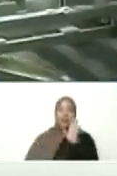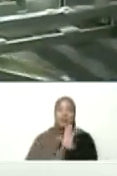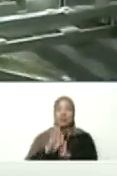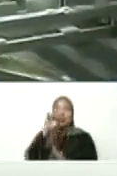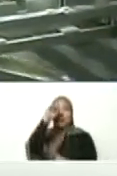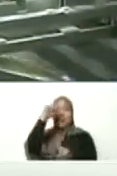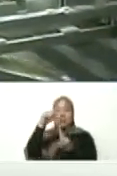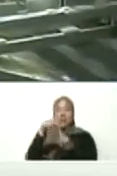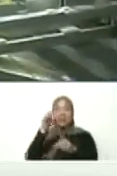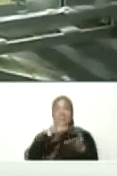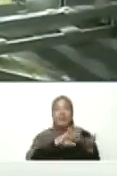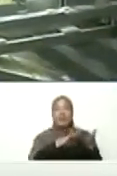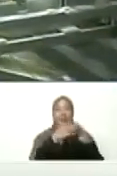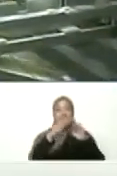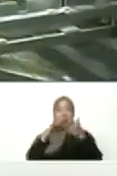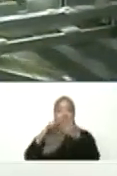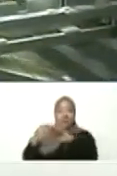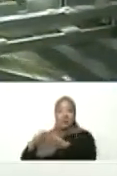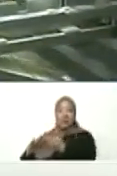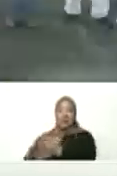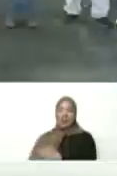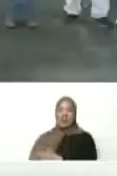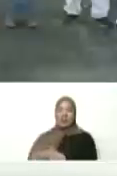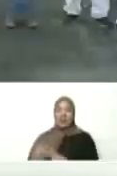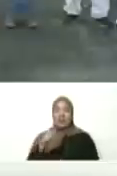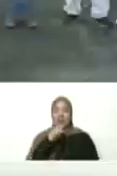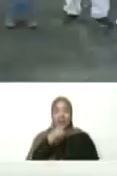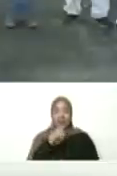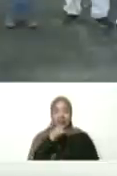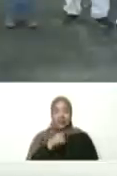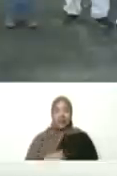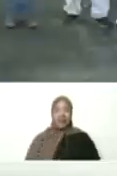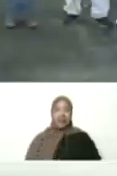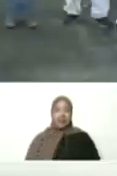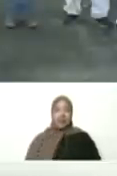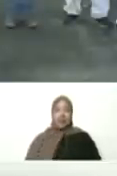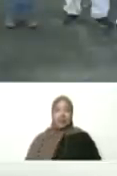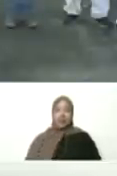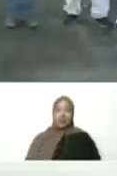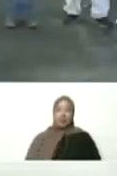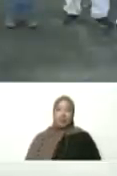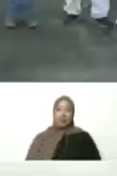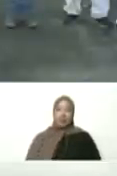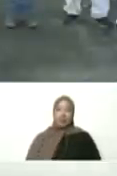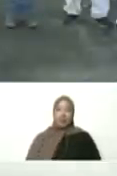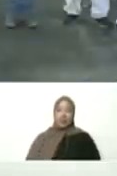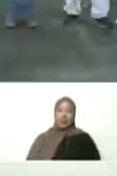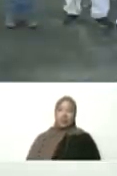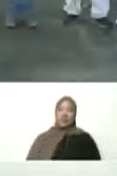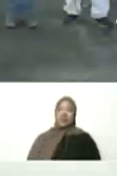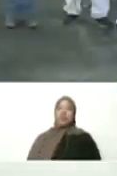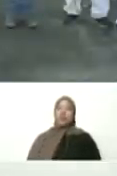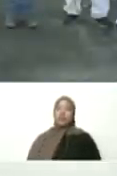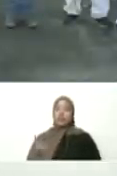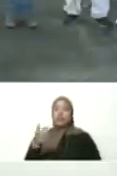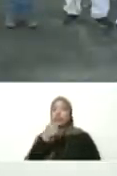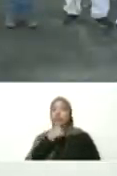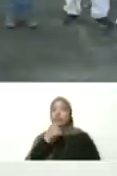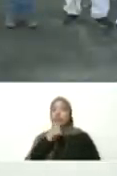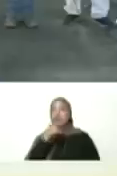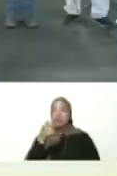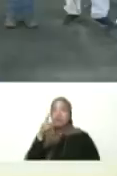que tienen las comunas, que tienen los consejos comunales. Como le dije a Ángel Prado, quieren